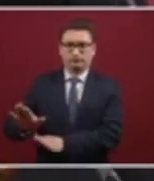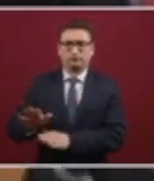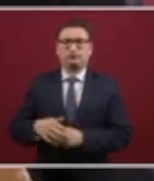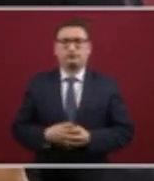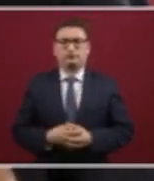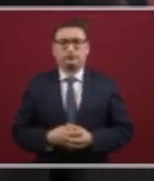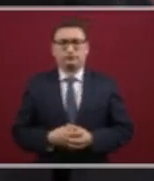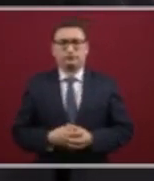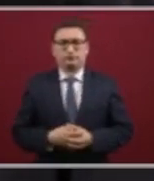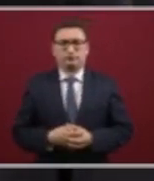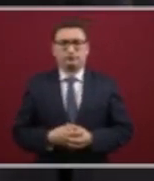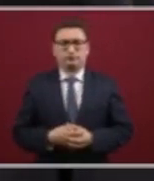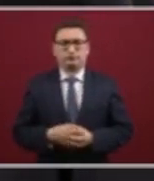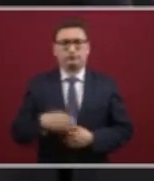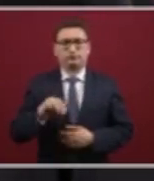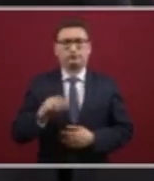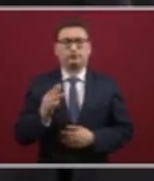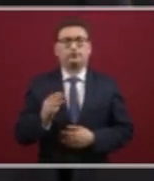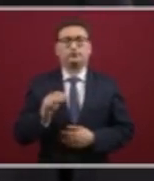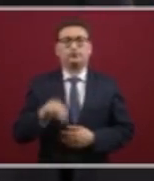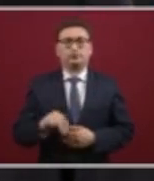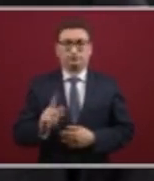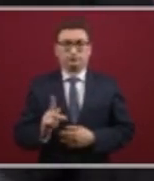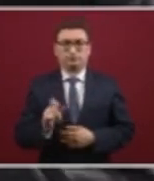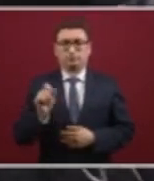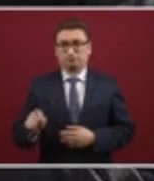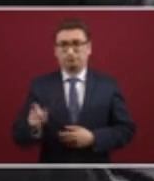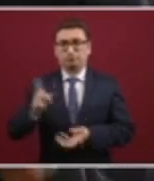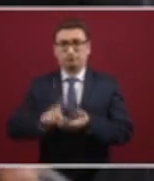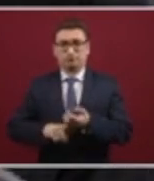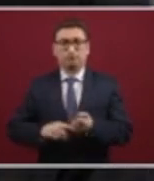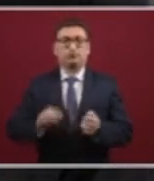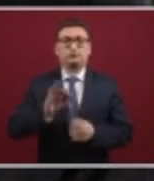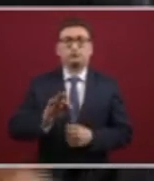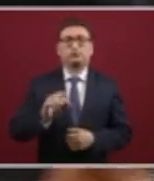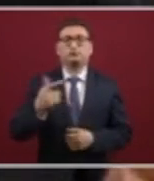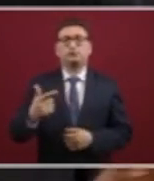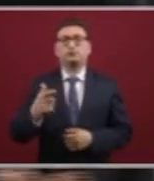a la Fiscalía General. Entonces estamos